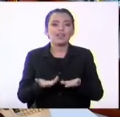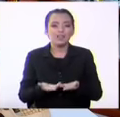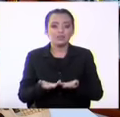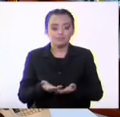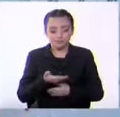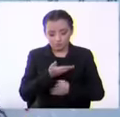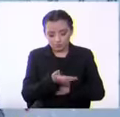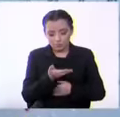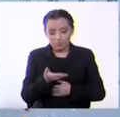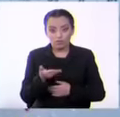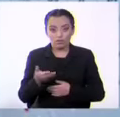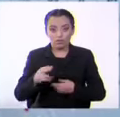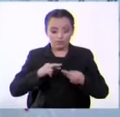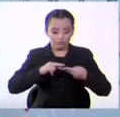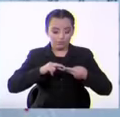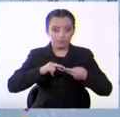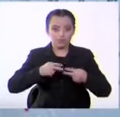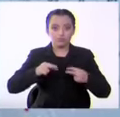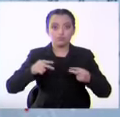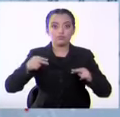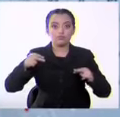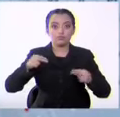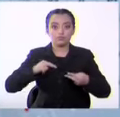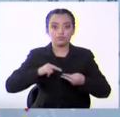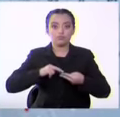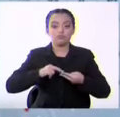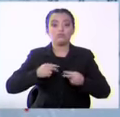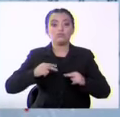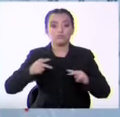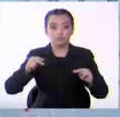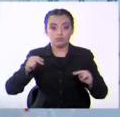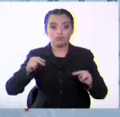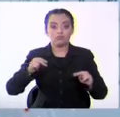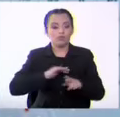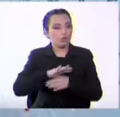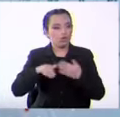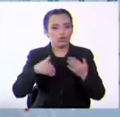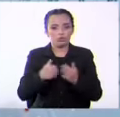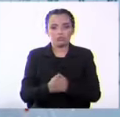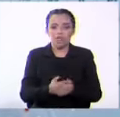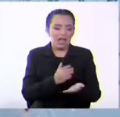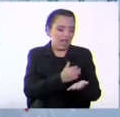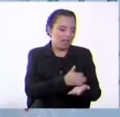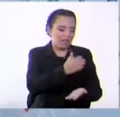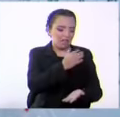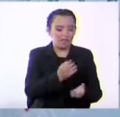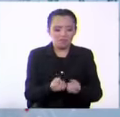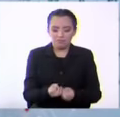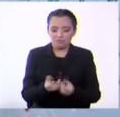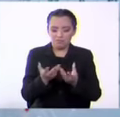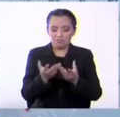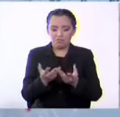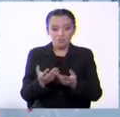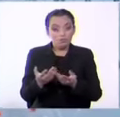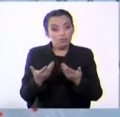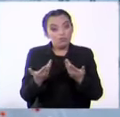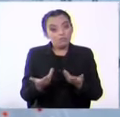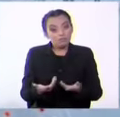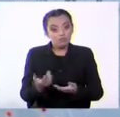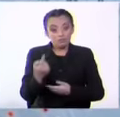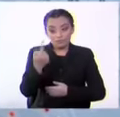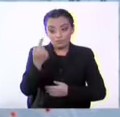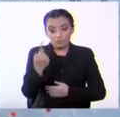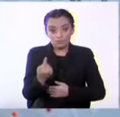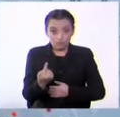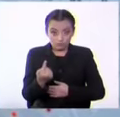es decir, en el ADN para todos los seres vivos. Y ahí existe otra palabrita que vamos a aprender,